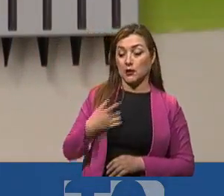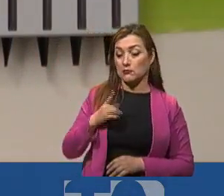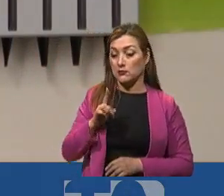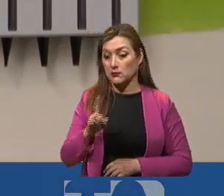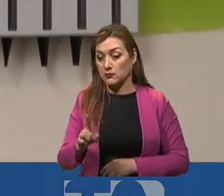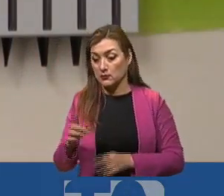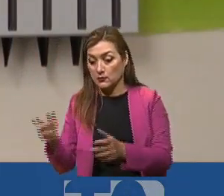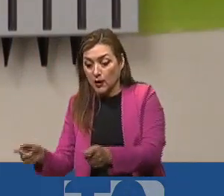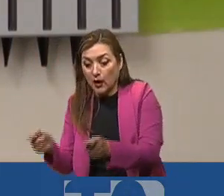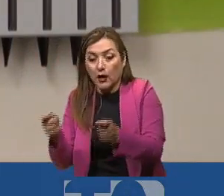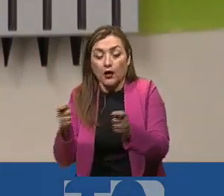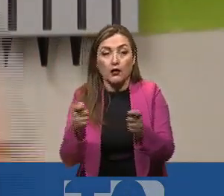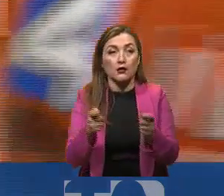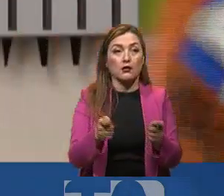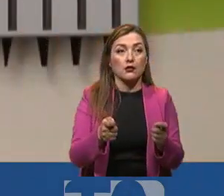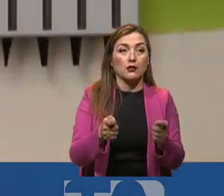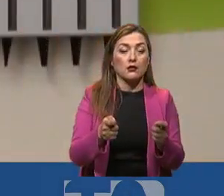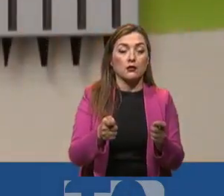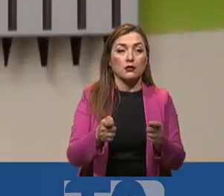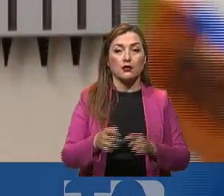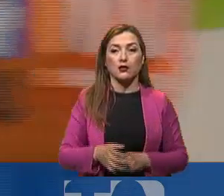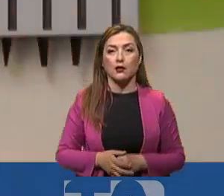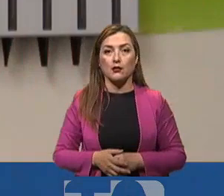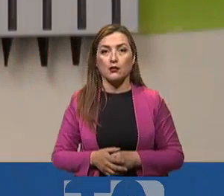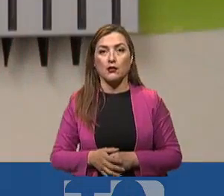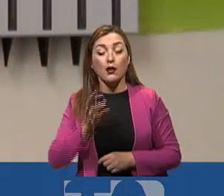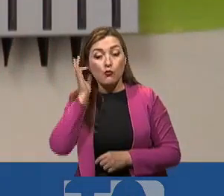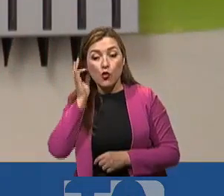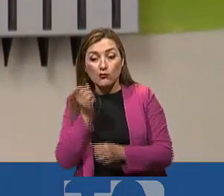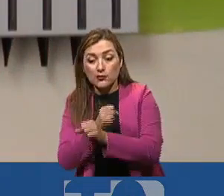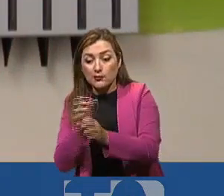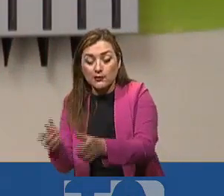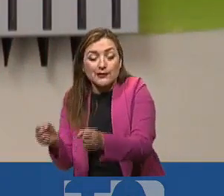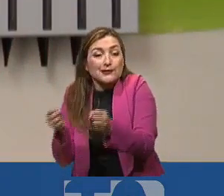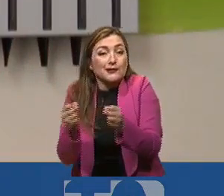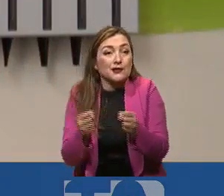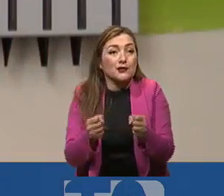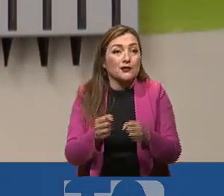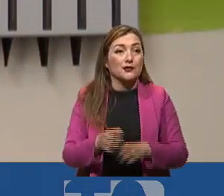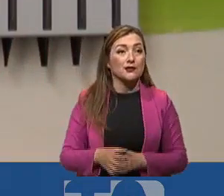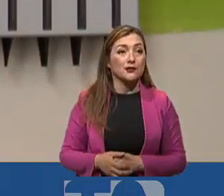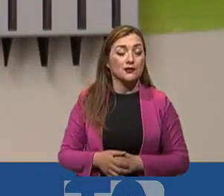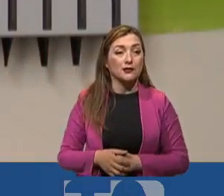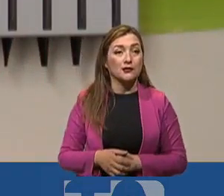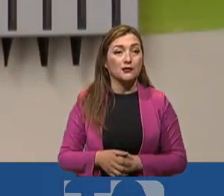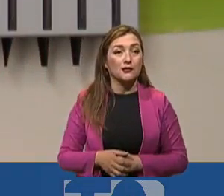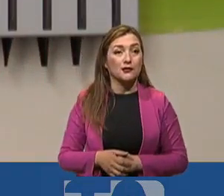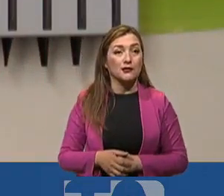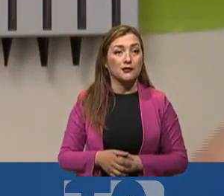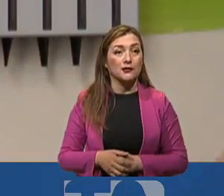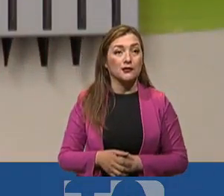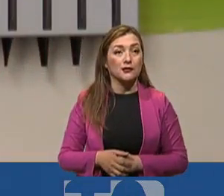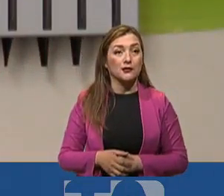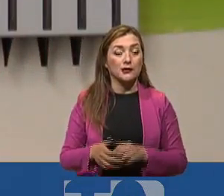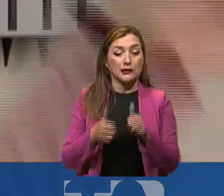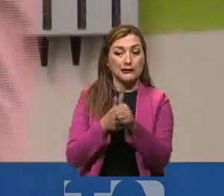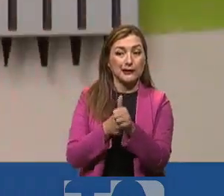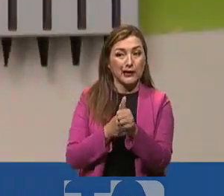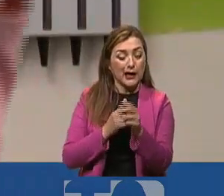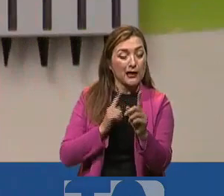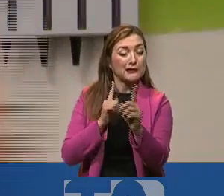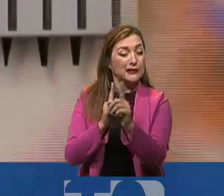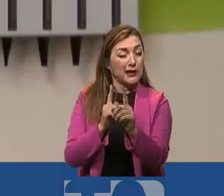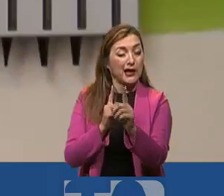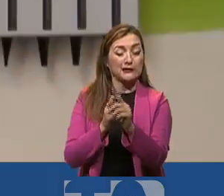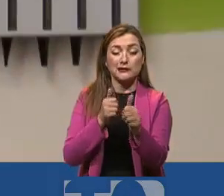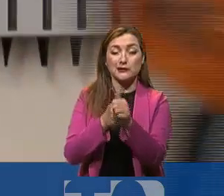e ingresar. Porque eso pueden hacer con la señora también. Pero tome en cuenta que no estamos a una distancia cercana, sino si